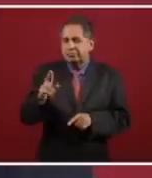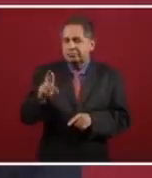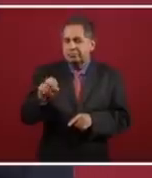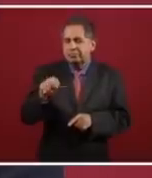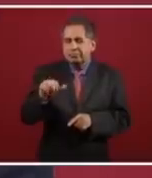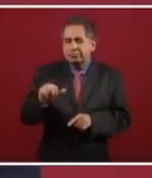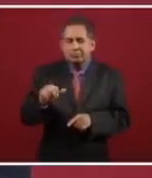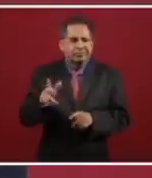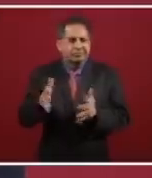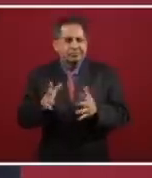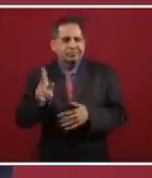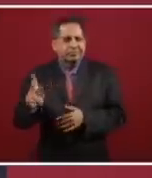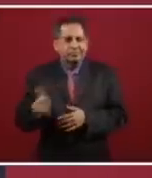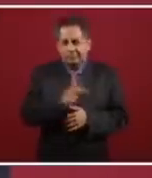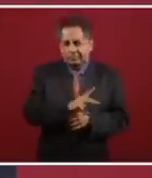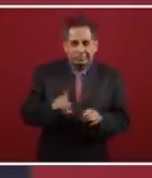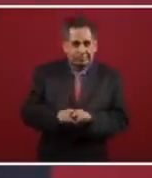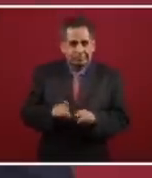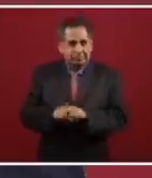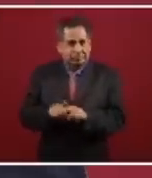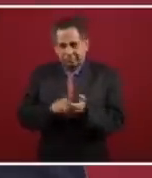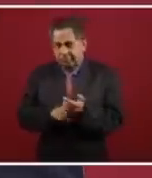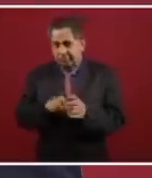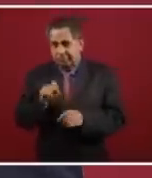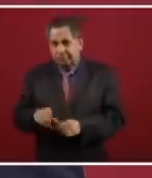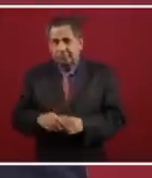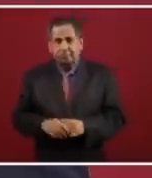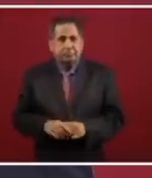el equivalente. Si